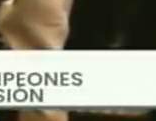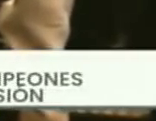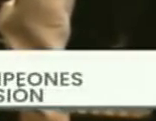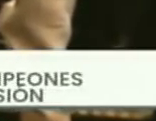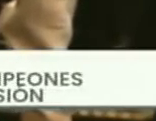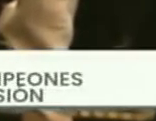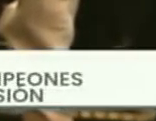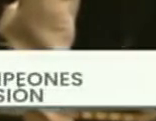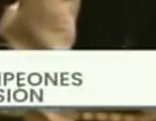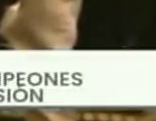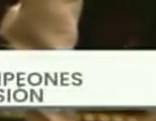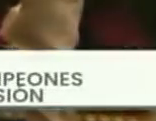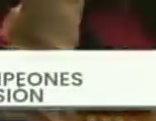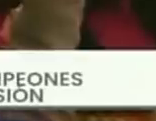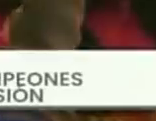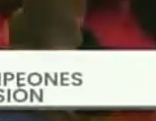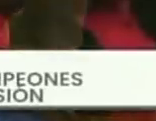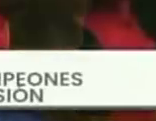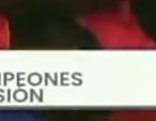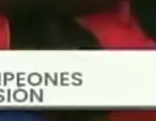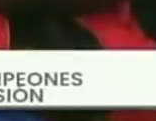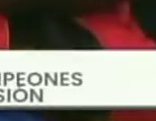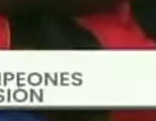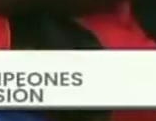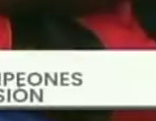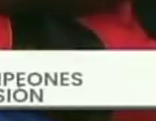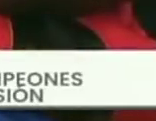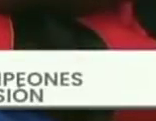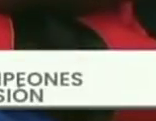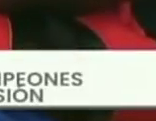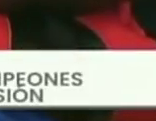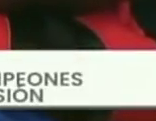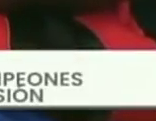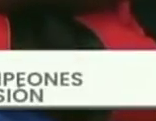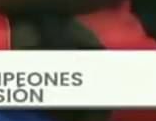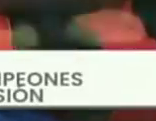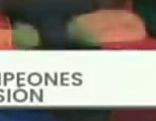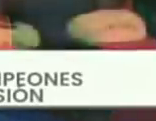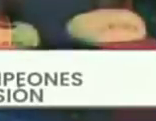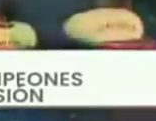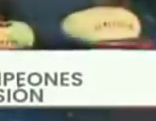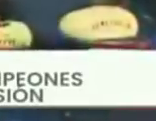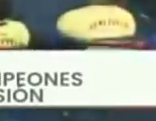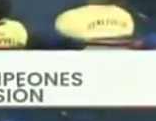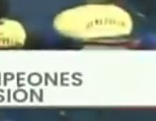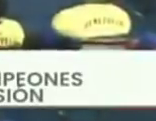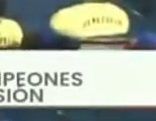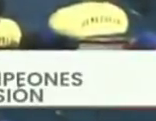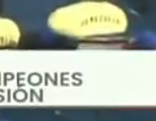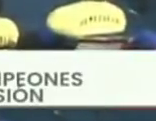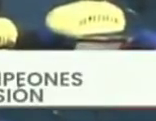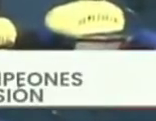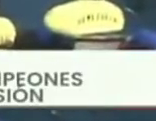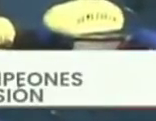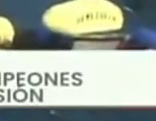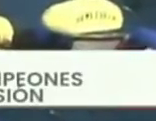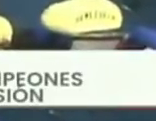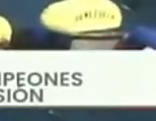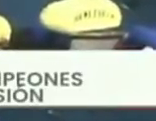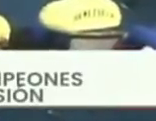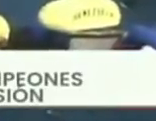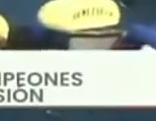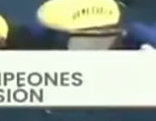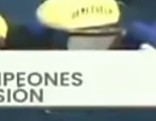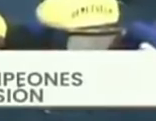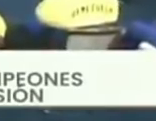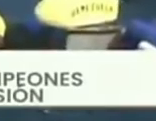Serán muy buenos entrenadores, muy buenos líderes para la juventud venezolana y